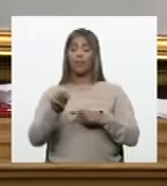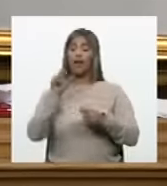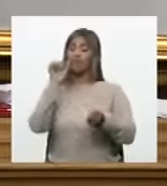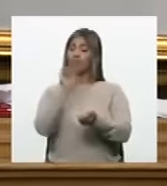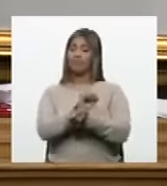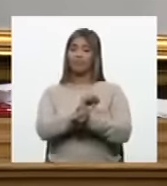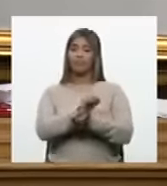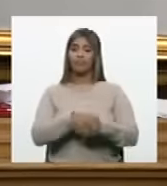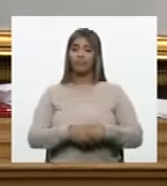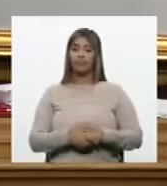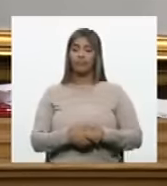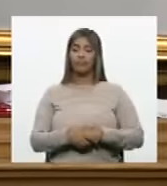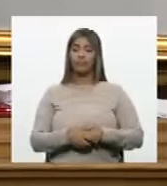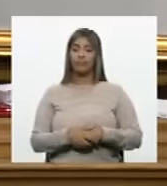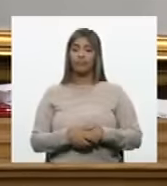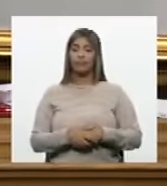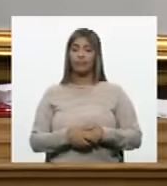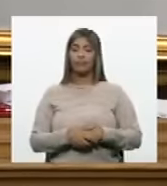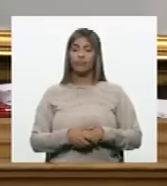penales.